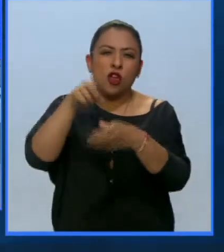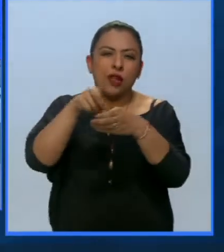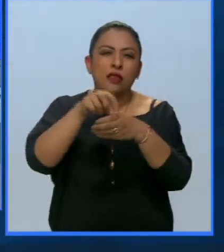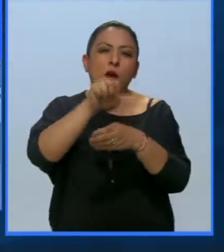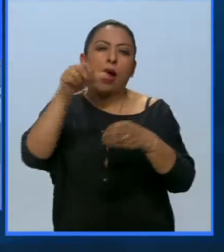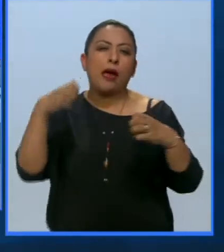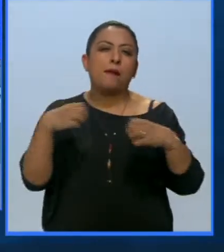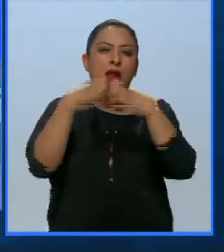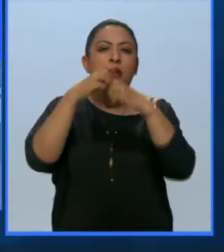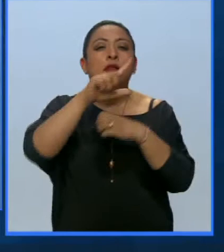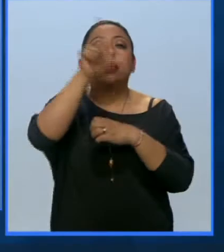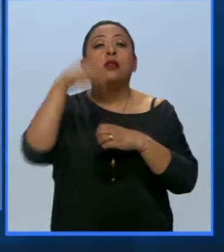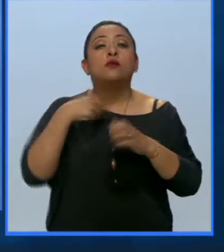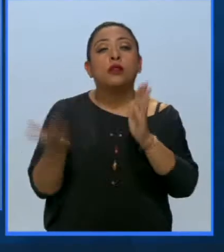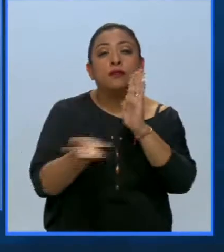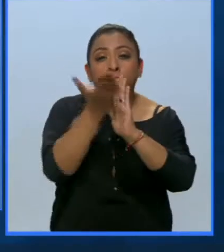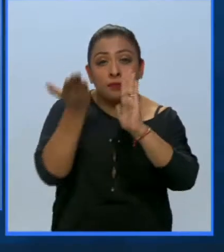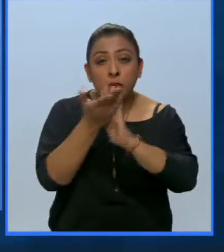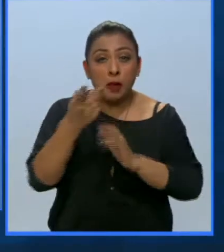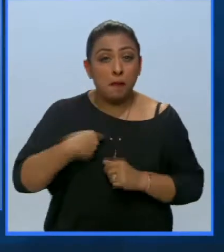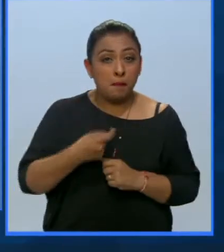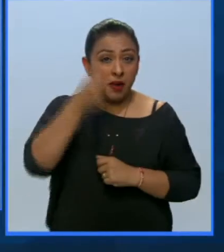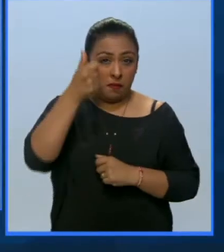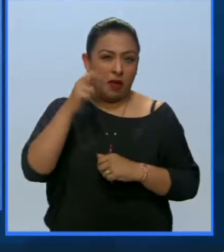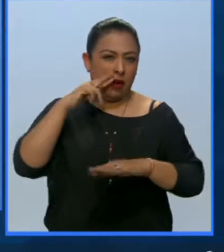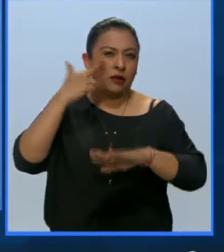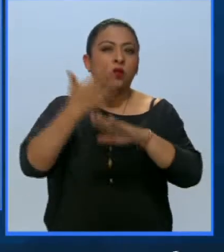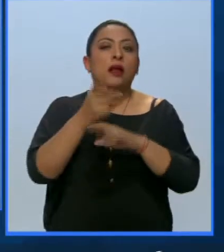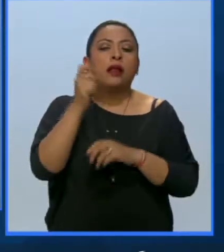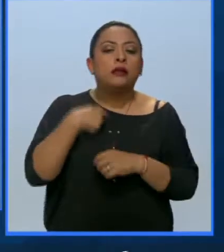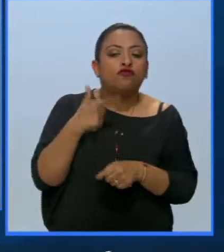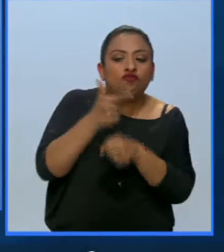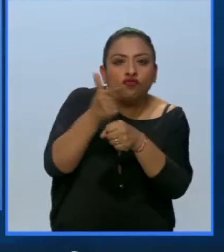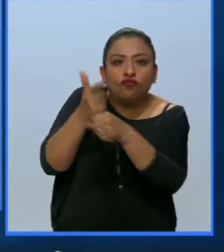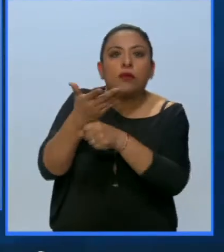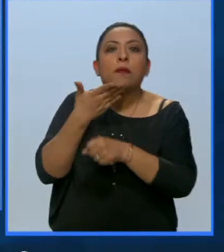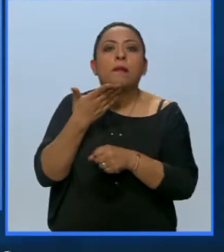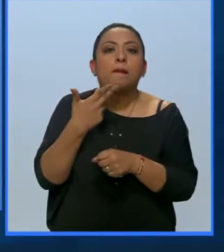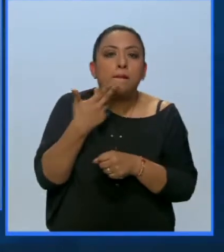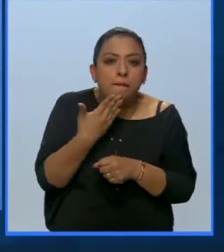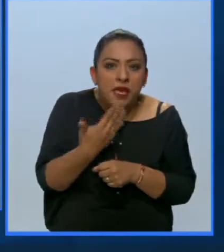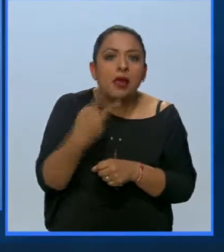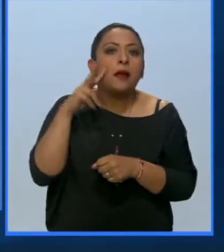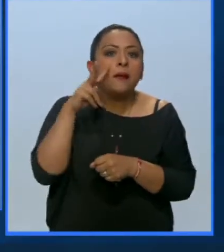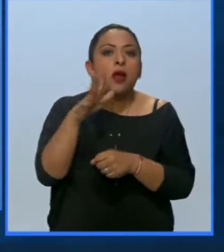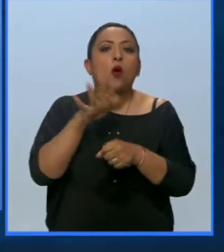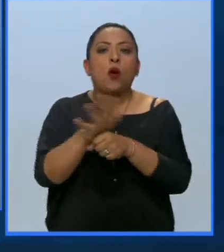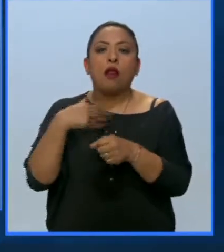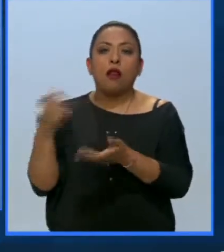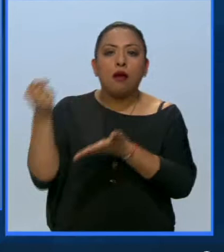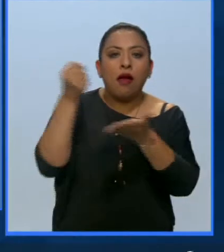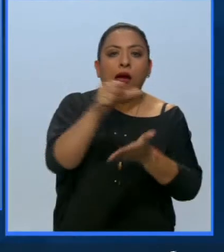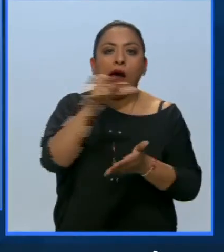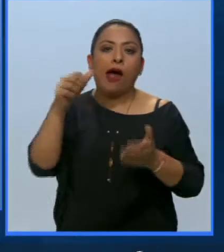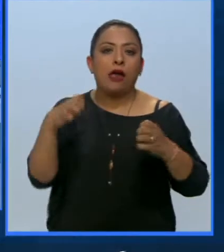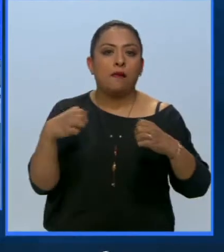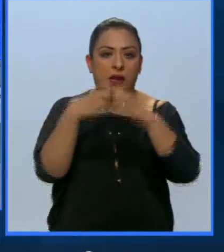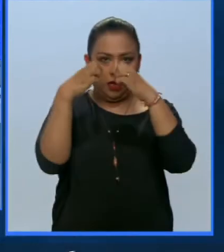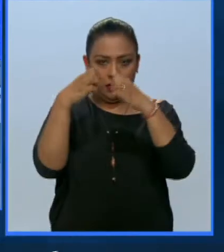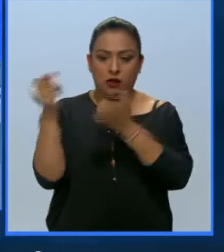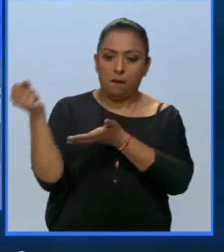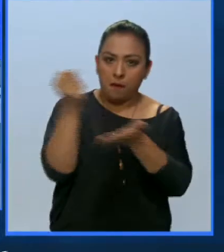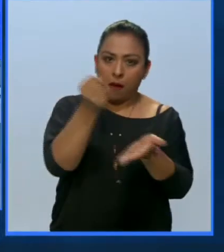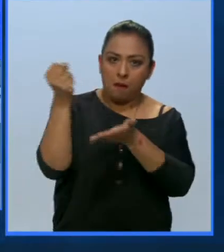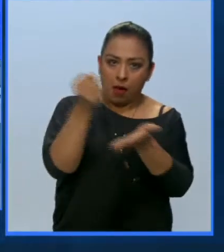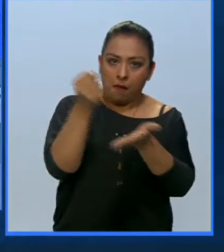emergencia como para la reconstrucción. La primera tarea es distinguir muy bien cuáles de estos recursos fueron estrictamente para la emergencia, en